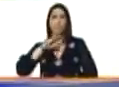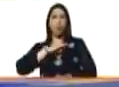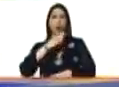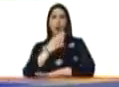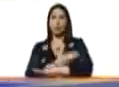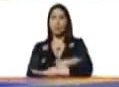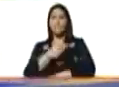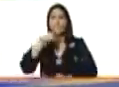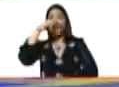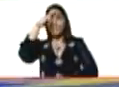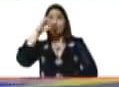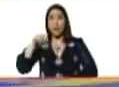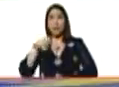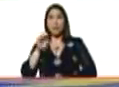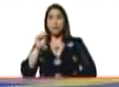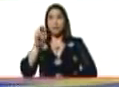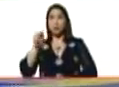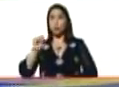Faría.